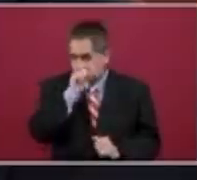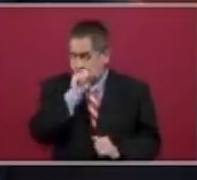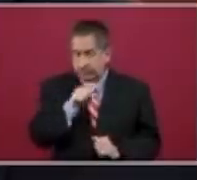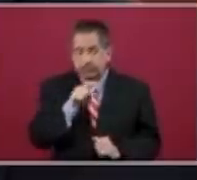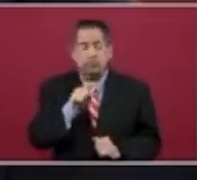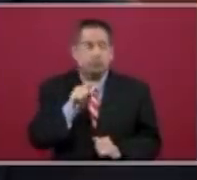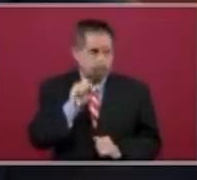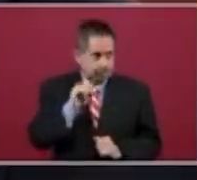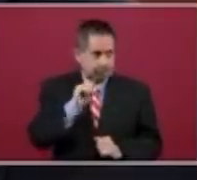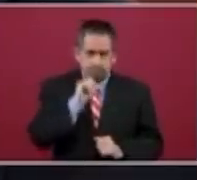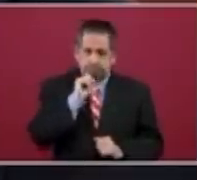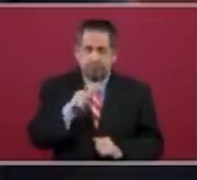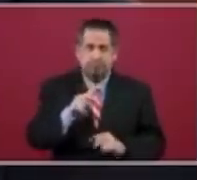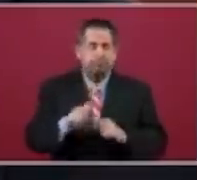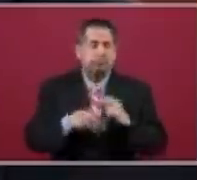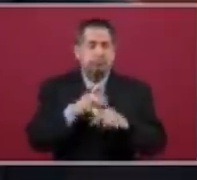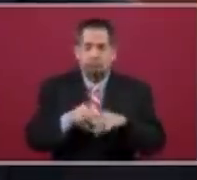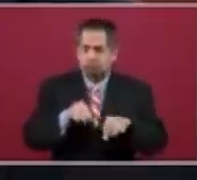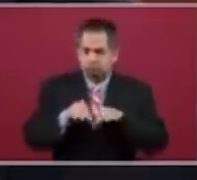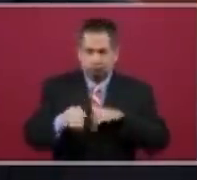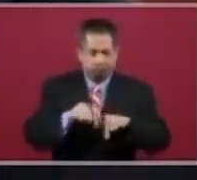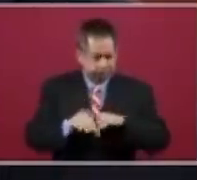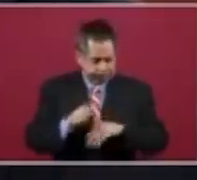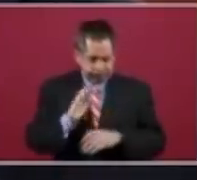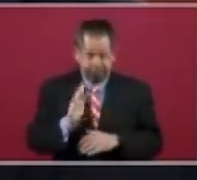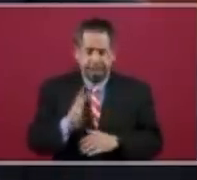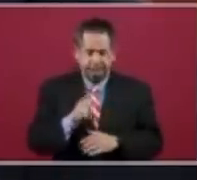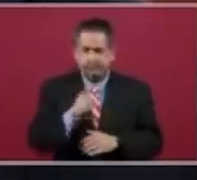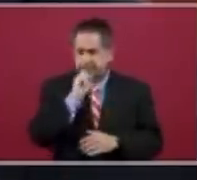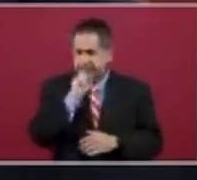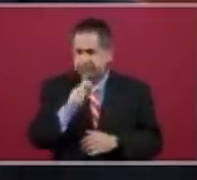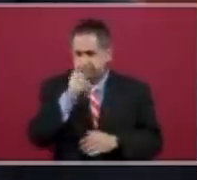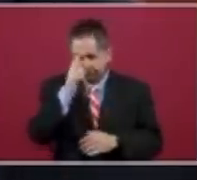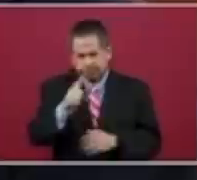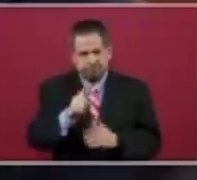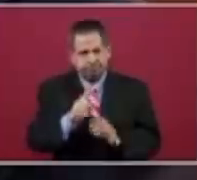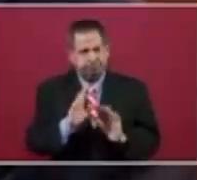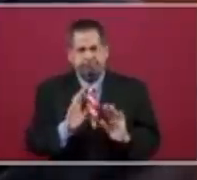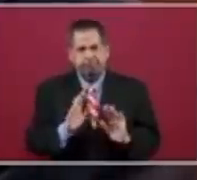sí estamos trabajando para evitar